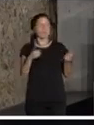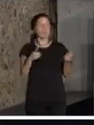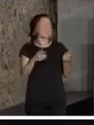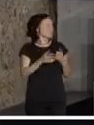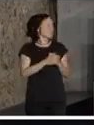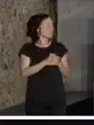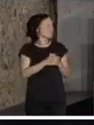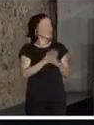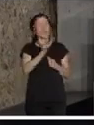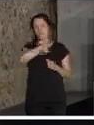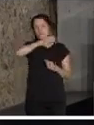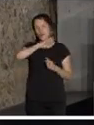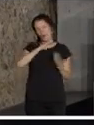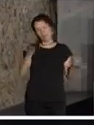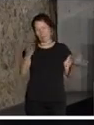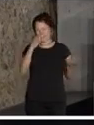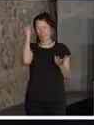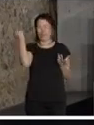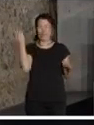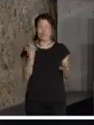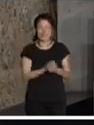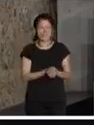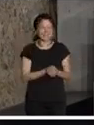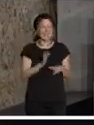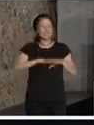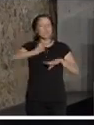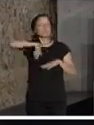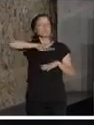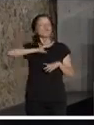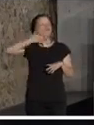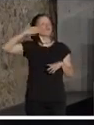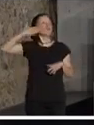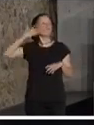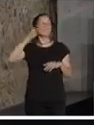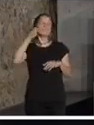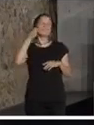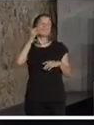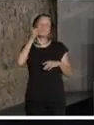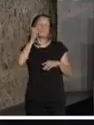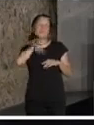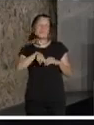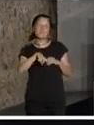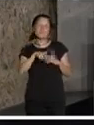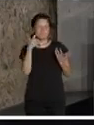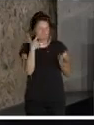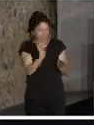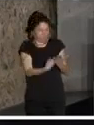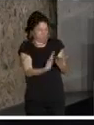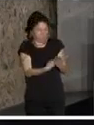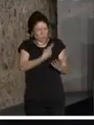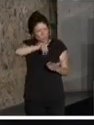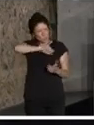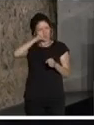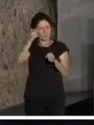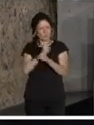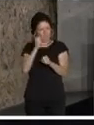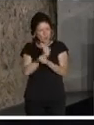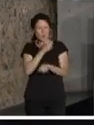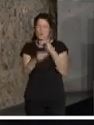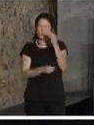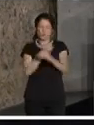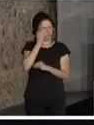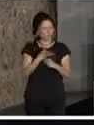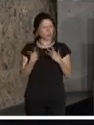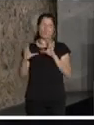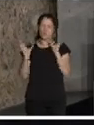que me la dejo para atrás ha estado llorando días también para nosotros es un orgullo y una y una muestra de que hemos trabajado bien que